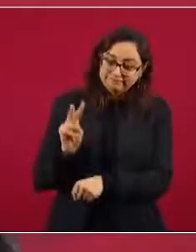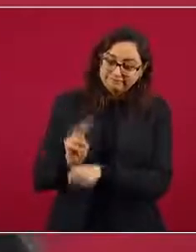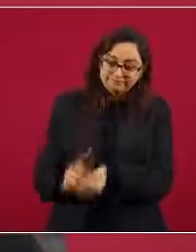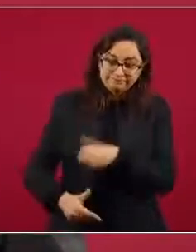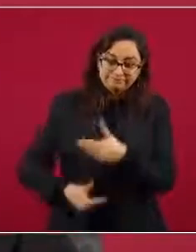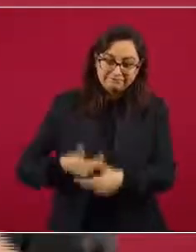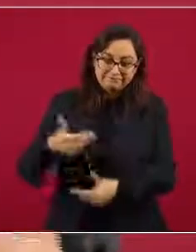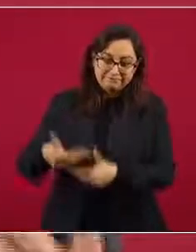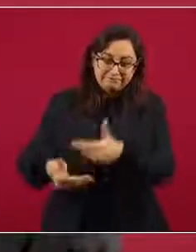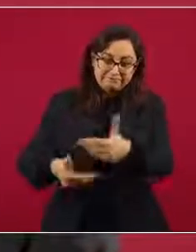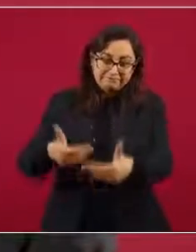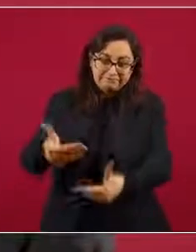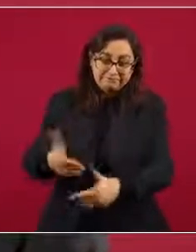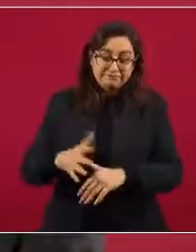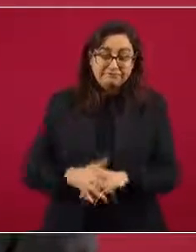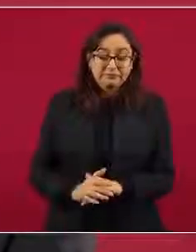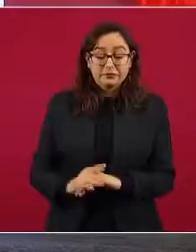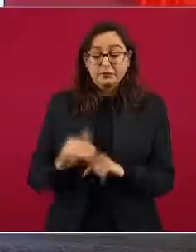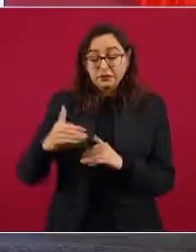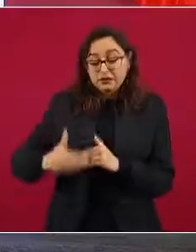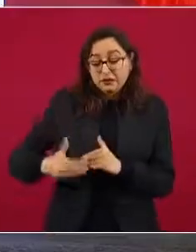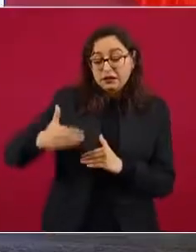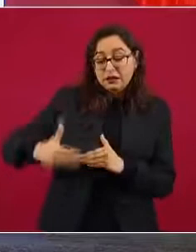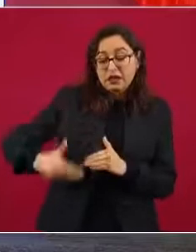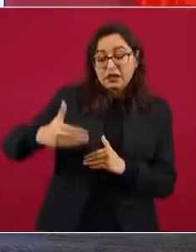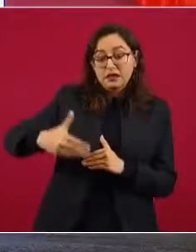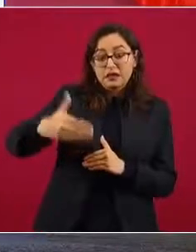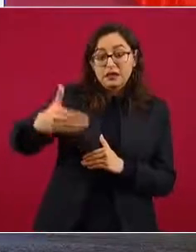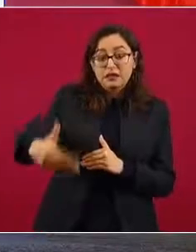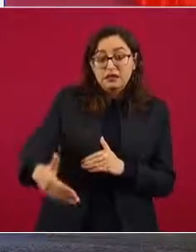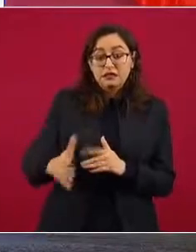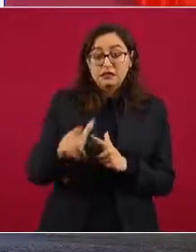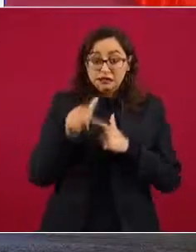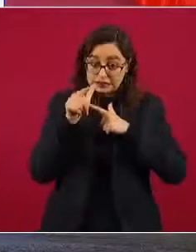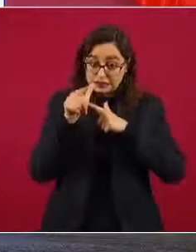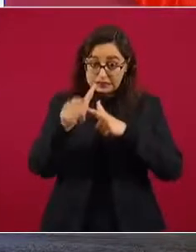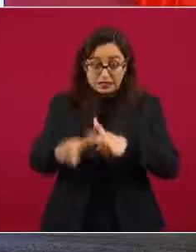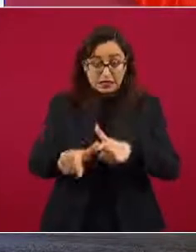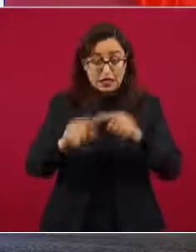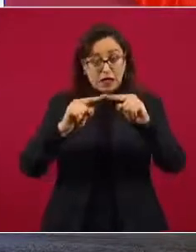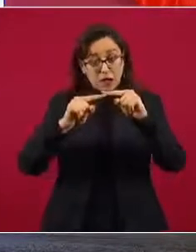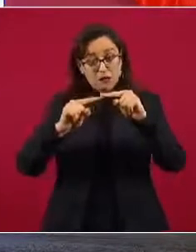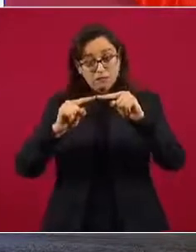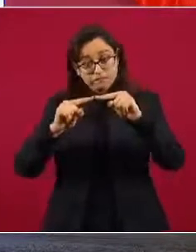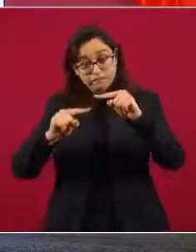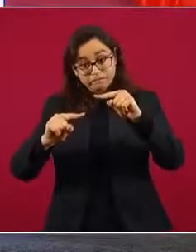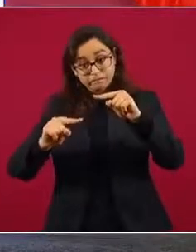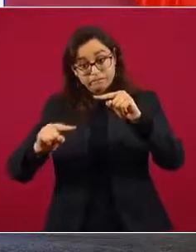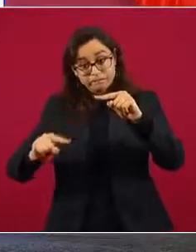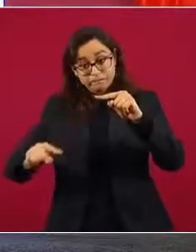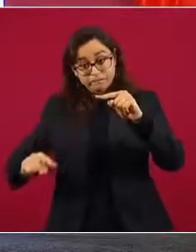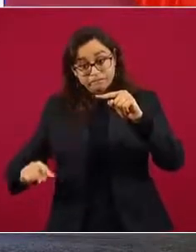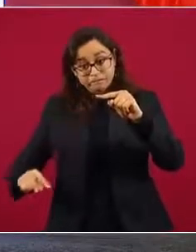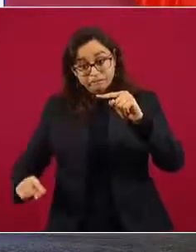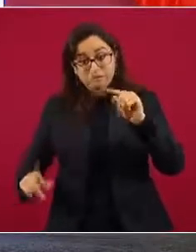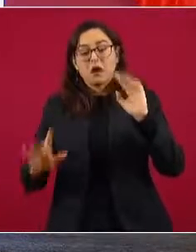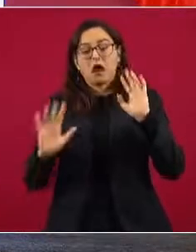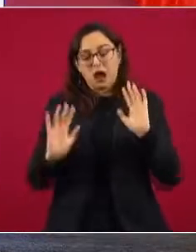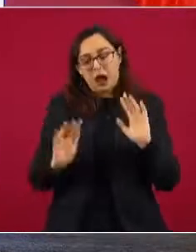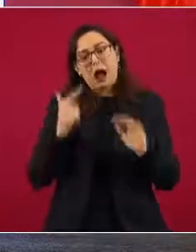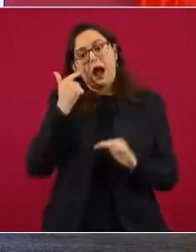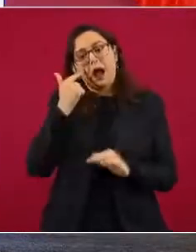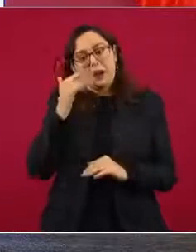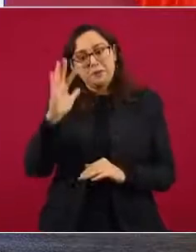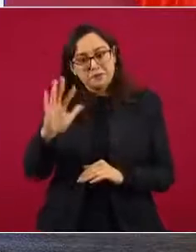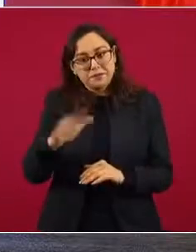momento veremos con el paso de los días y las semanas si se sostiene esta reducción y hablamos ya de una tendencia sostenida a